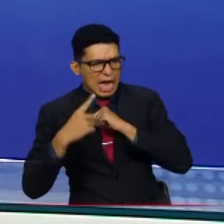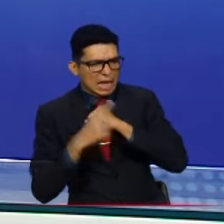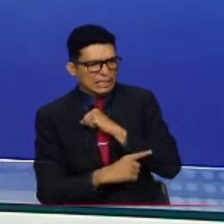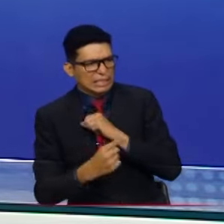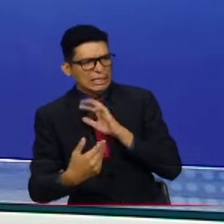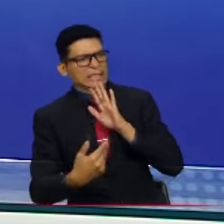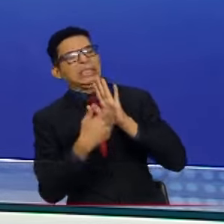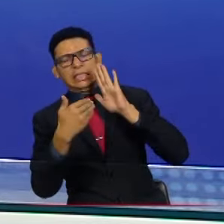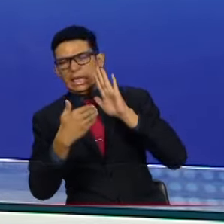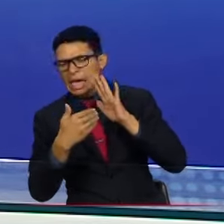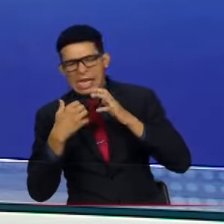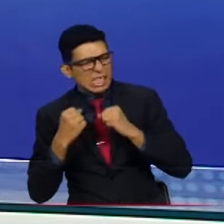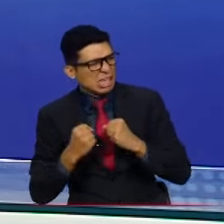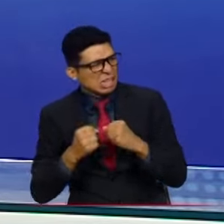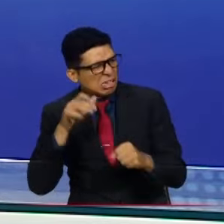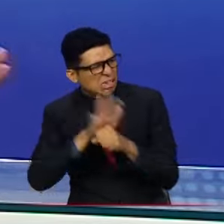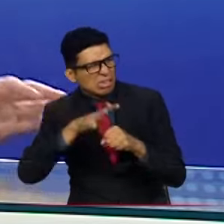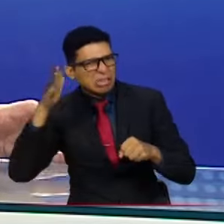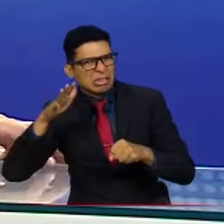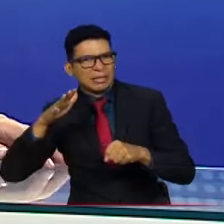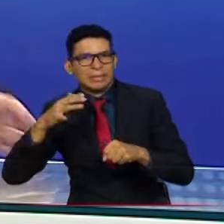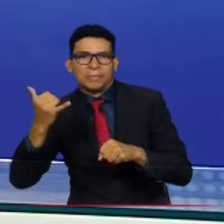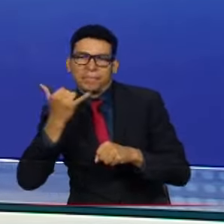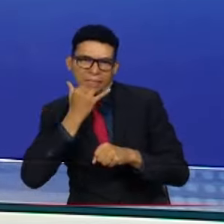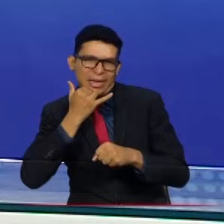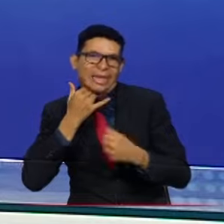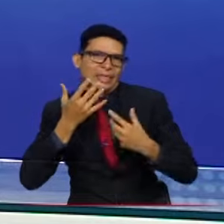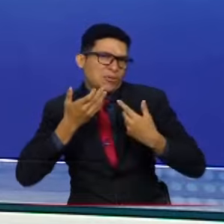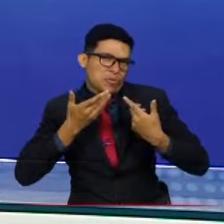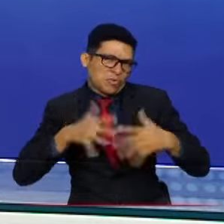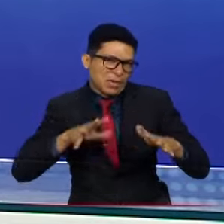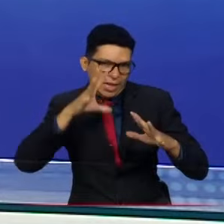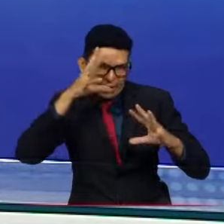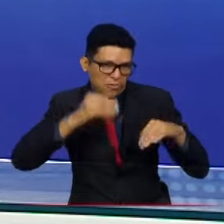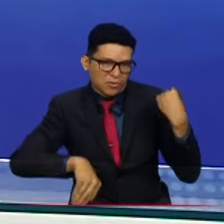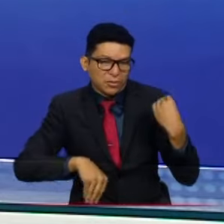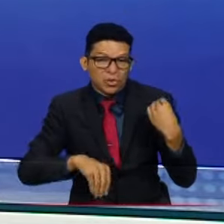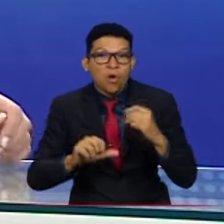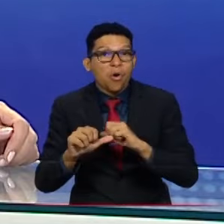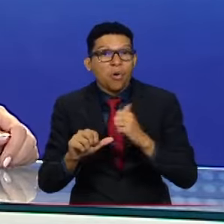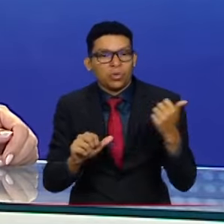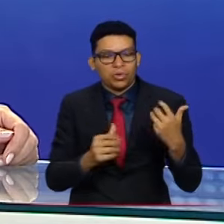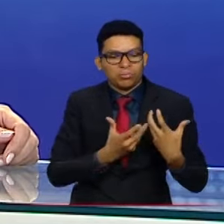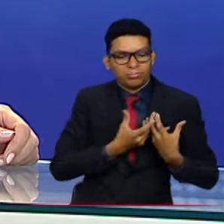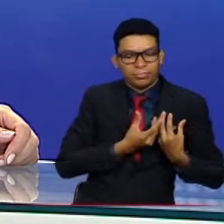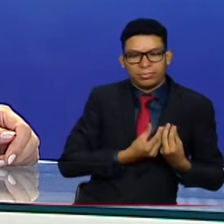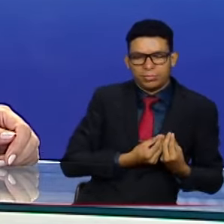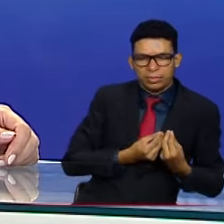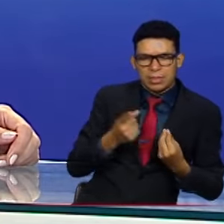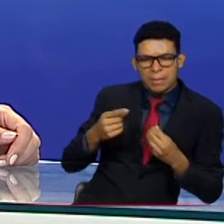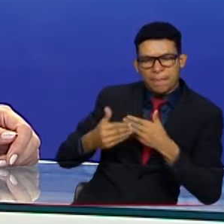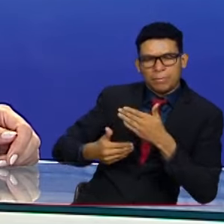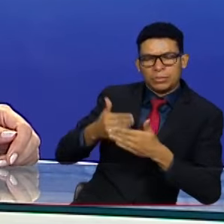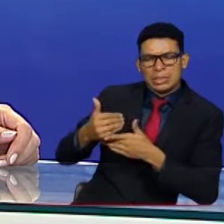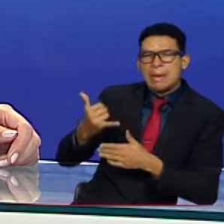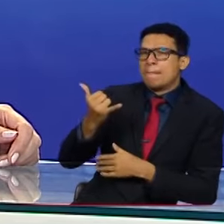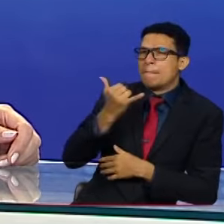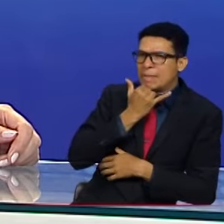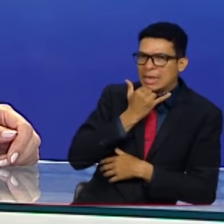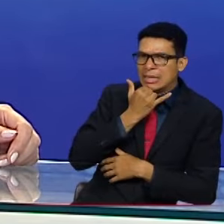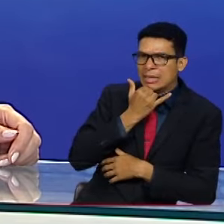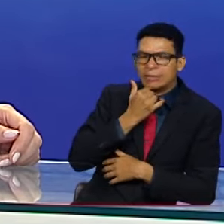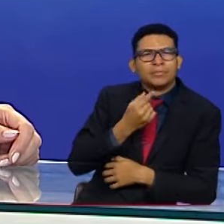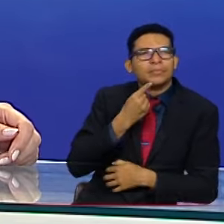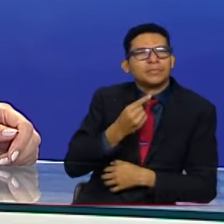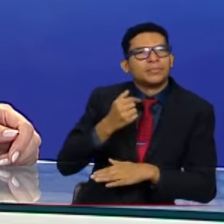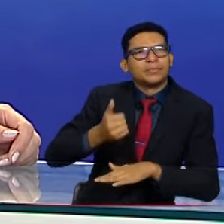manera agresiva para tratar de justificar la falta. Pero por el otro, están las denuncias por presuntos malos procedimientos. ¿Qué dicen